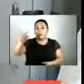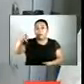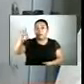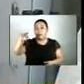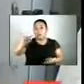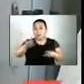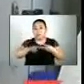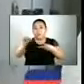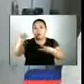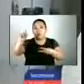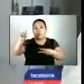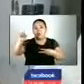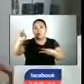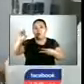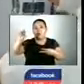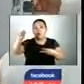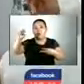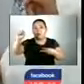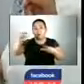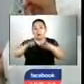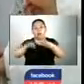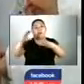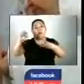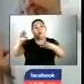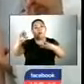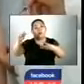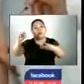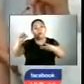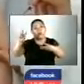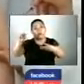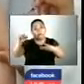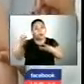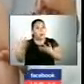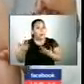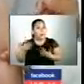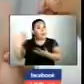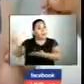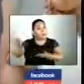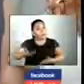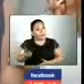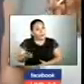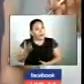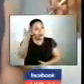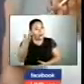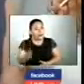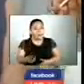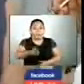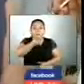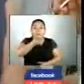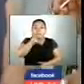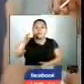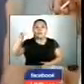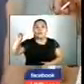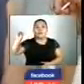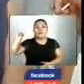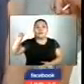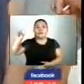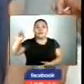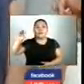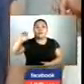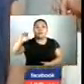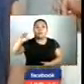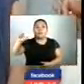AstraZeneca y Coronavac. En las próximas semanas se espera la llegada de más. Con imágenes e informe de Marcela Rivera.